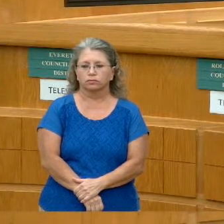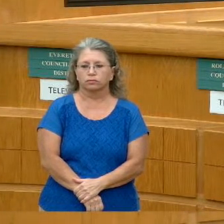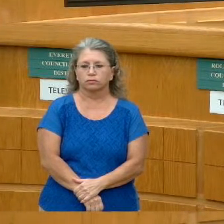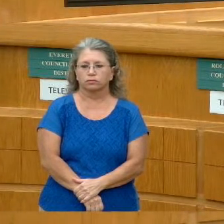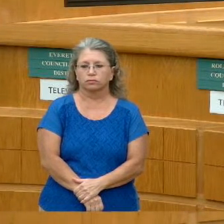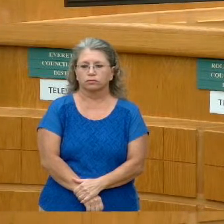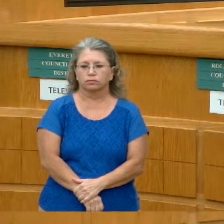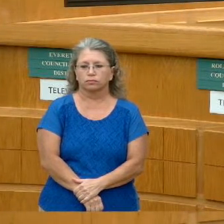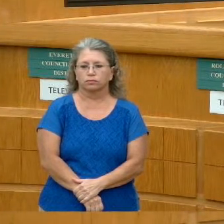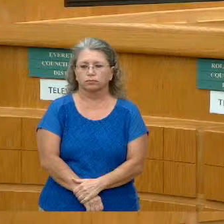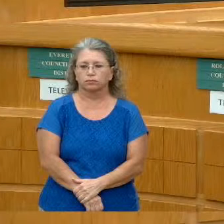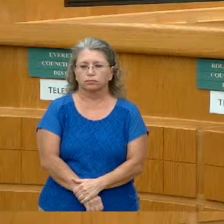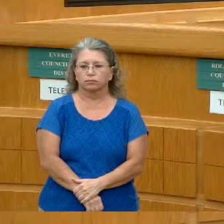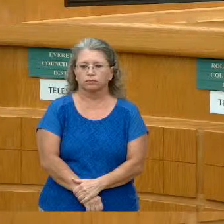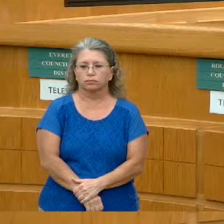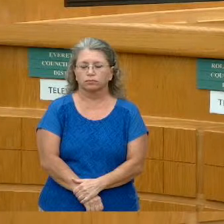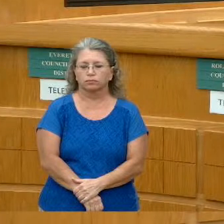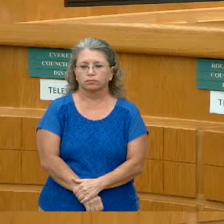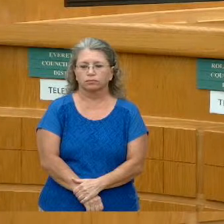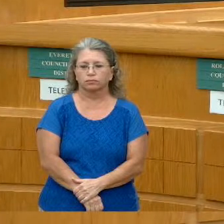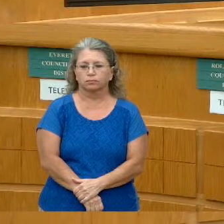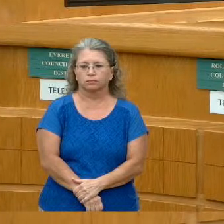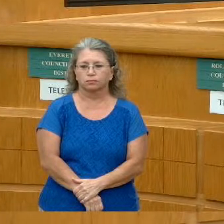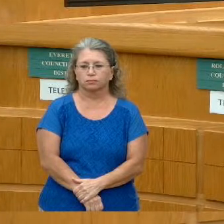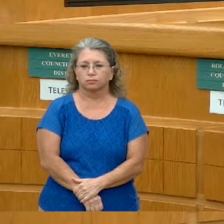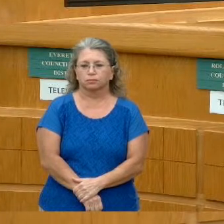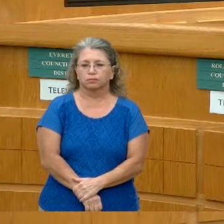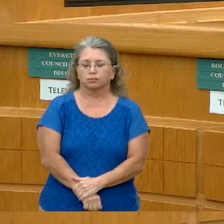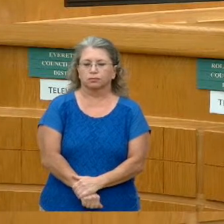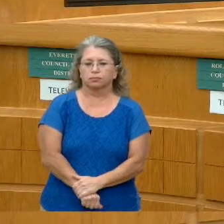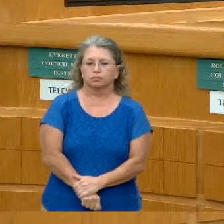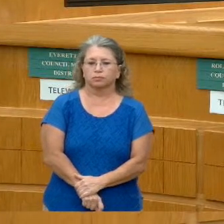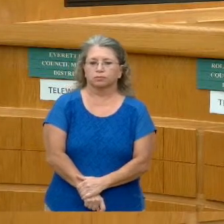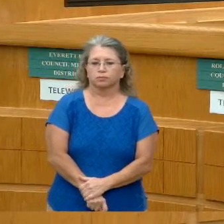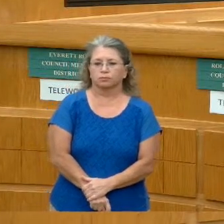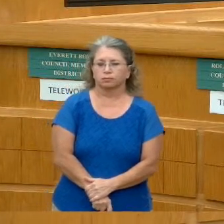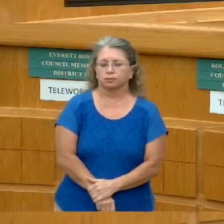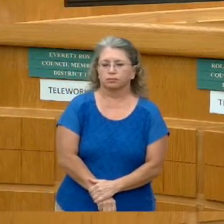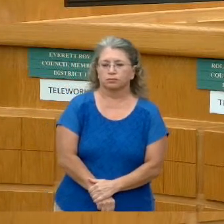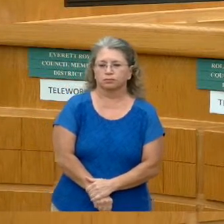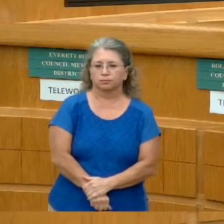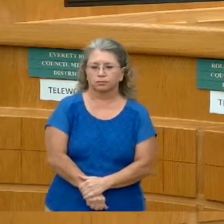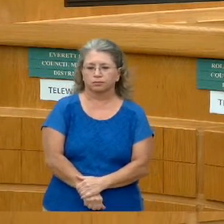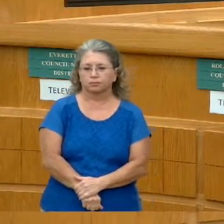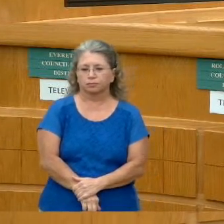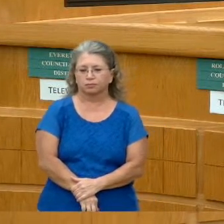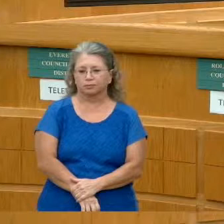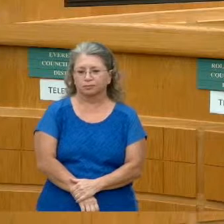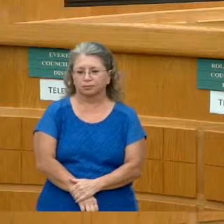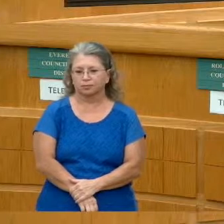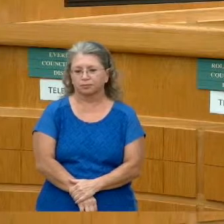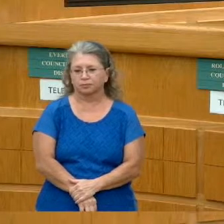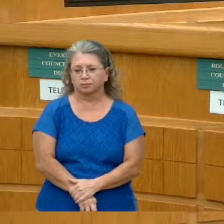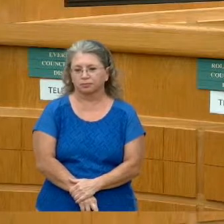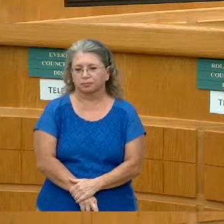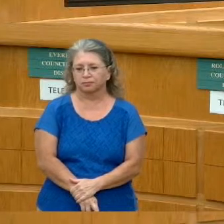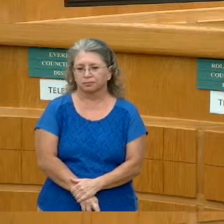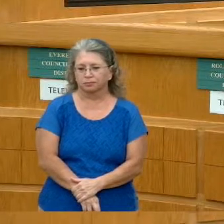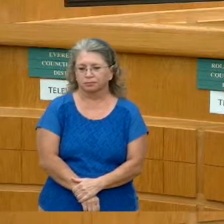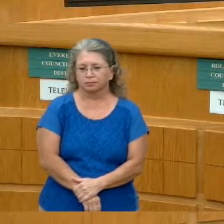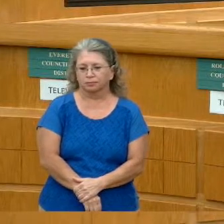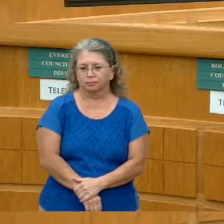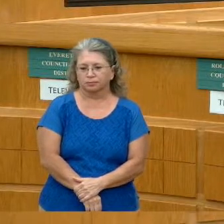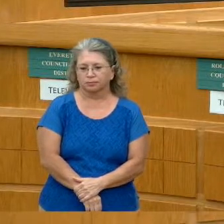completo. 269 personas continúan en el hospital. De esos, 88 se encuentran en la unidad de cuidados